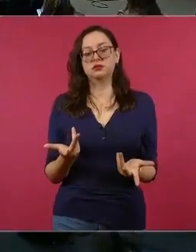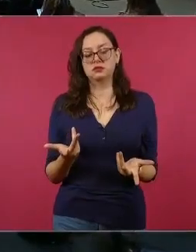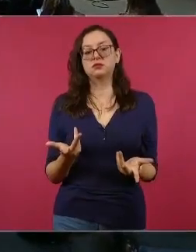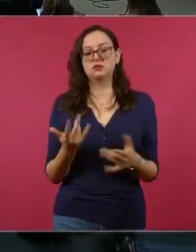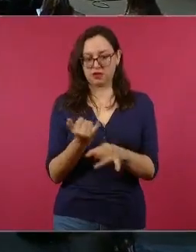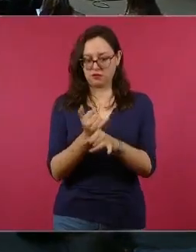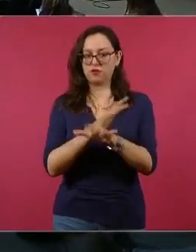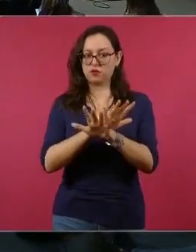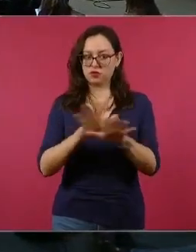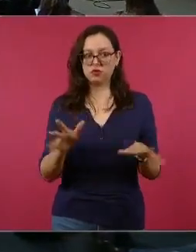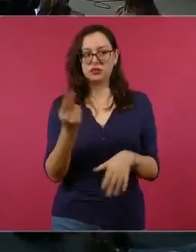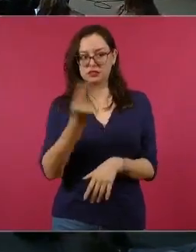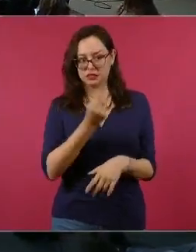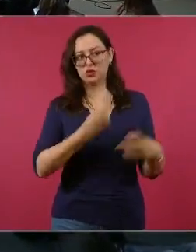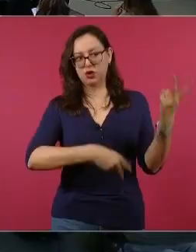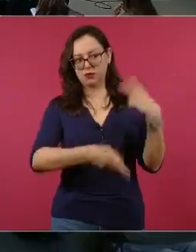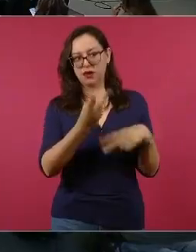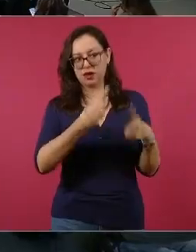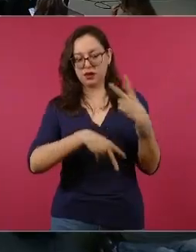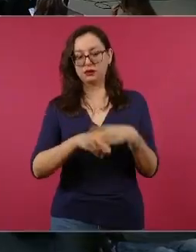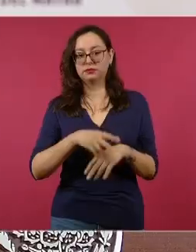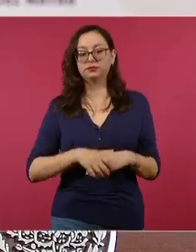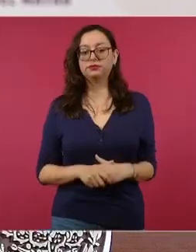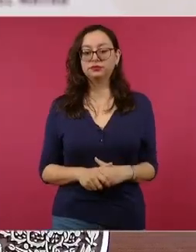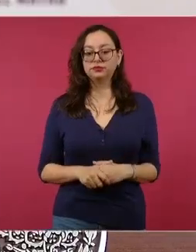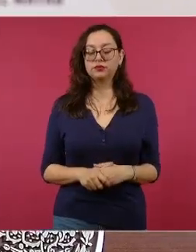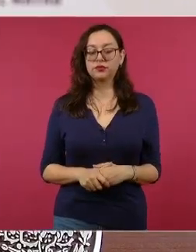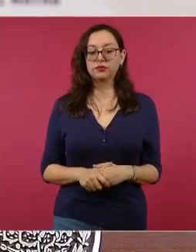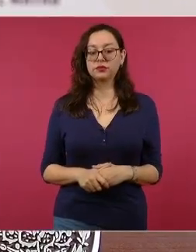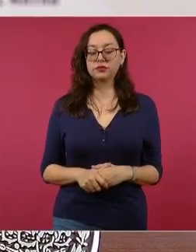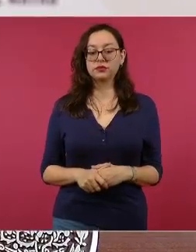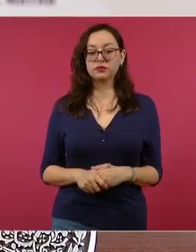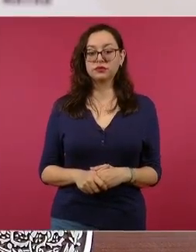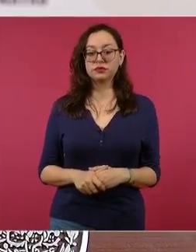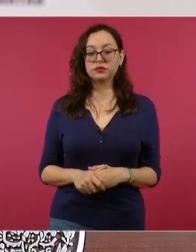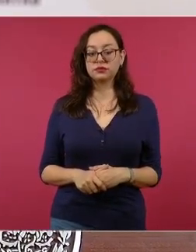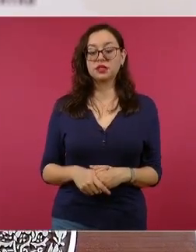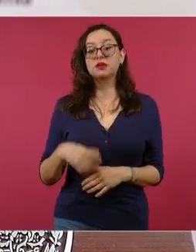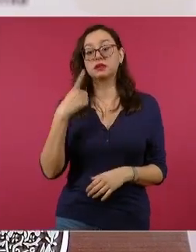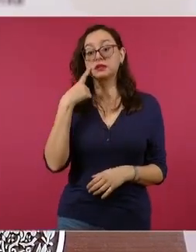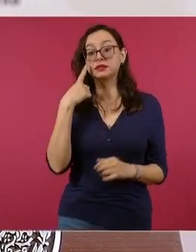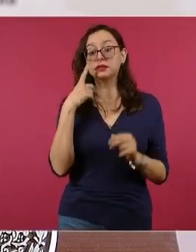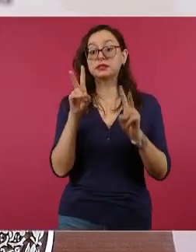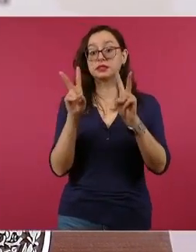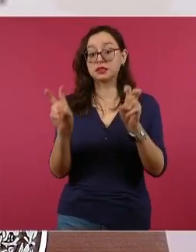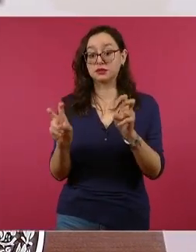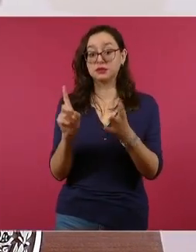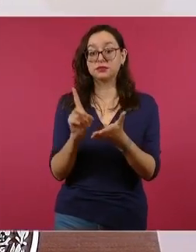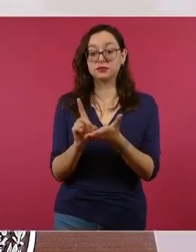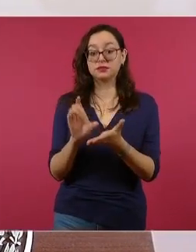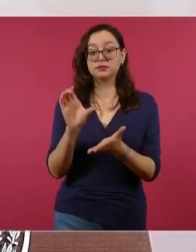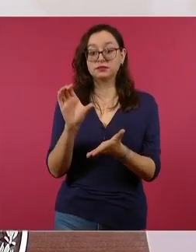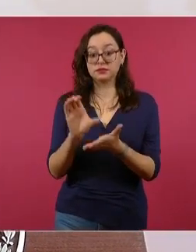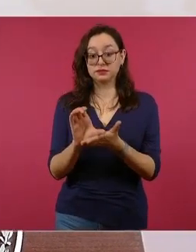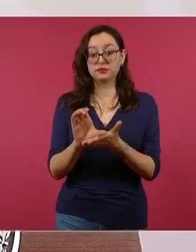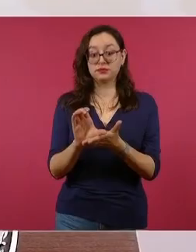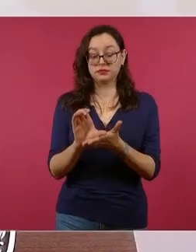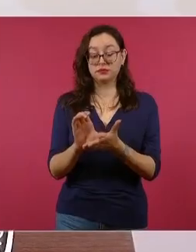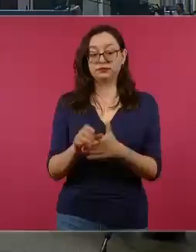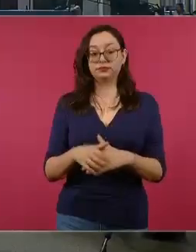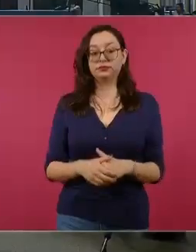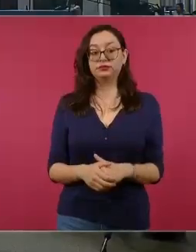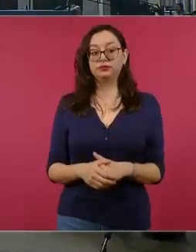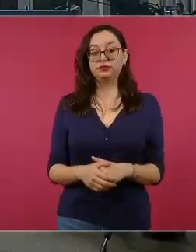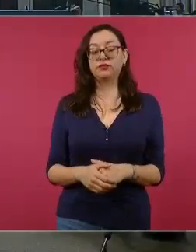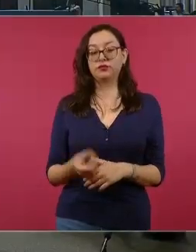que vengan a explicar sobre eso. Bueno, en el caso de discapacidad, una de las reformas que